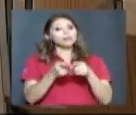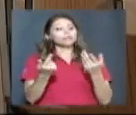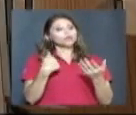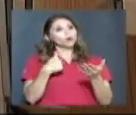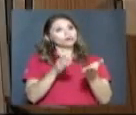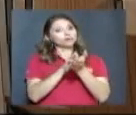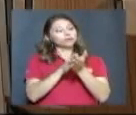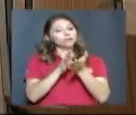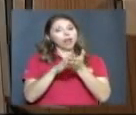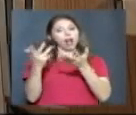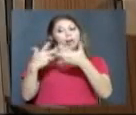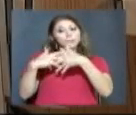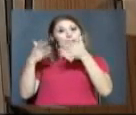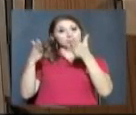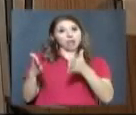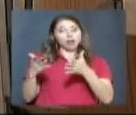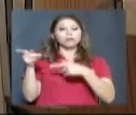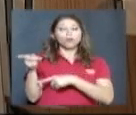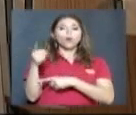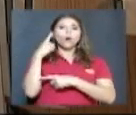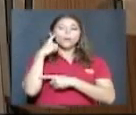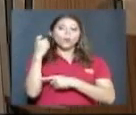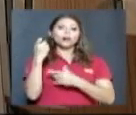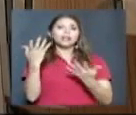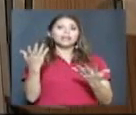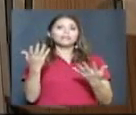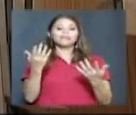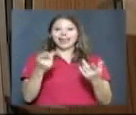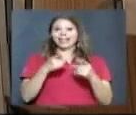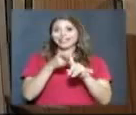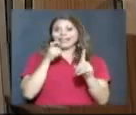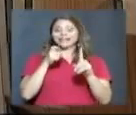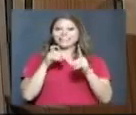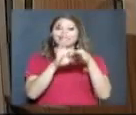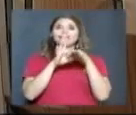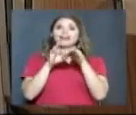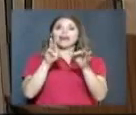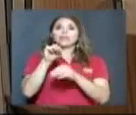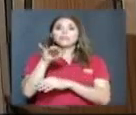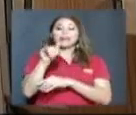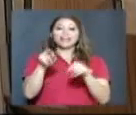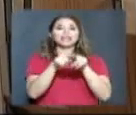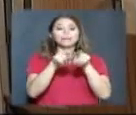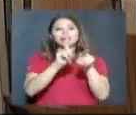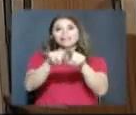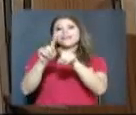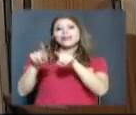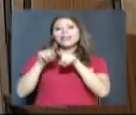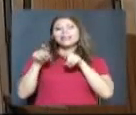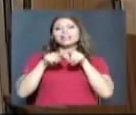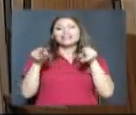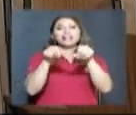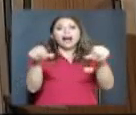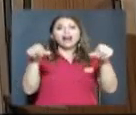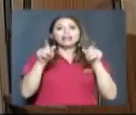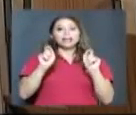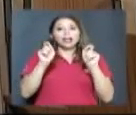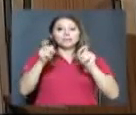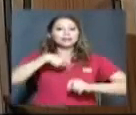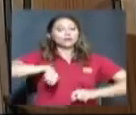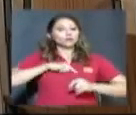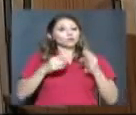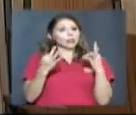porque tanto desde la red MICA como de los diferentes espacios académicos en donde hemos procurado abrir un debate para discutir cómo